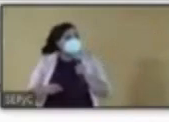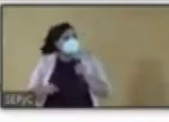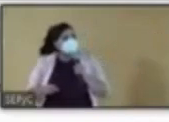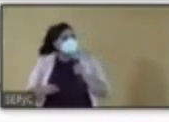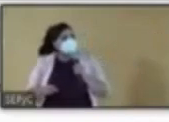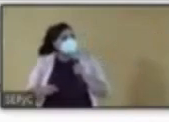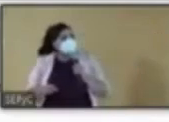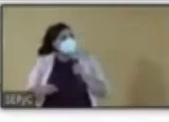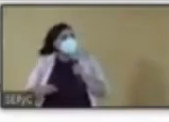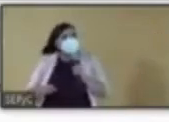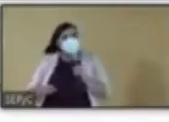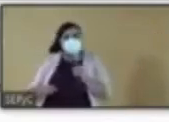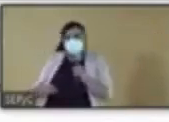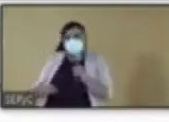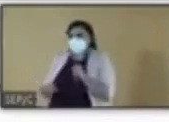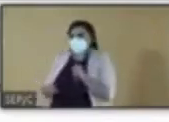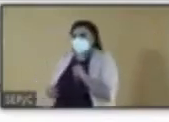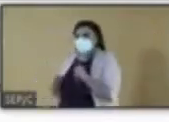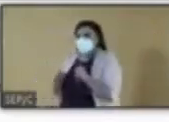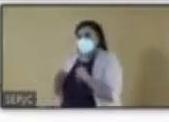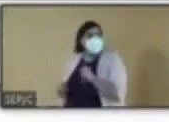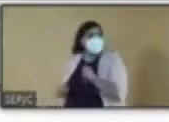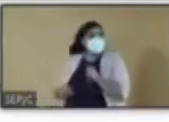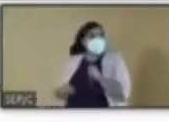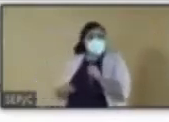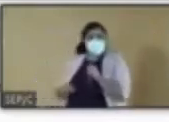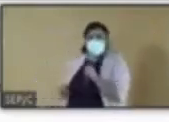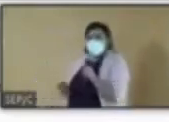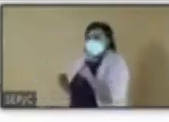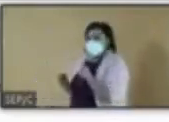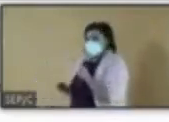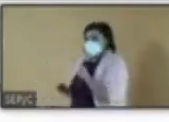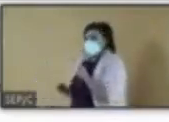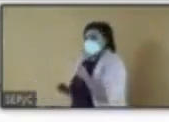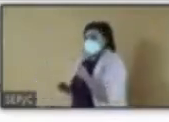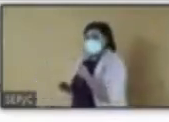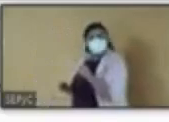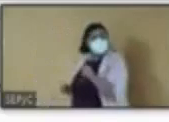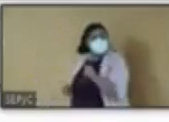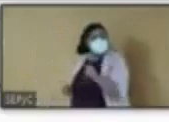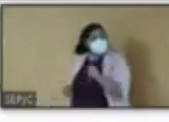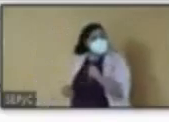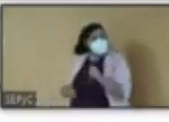el identificado como acuse. Ese acuse consta de 2 hojas.